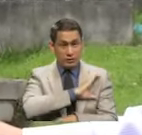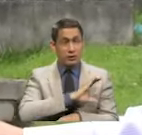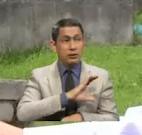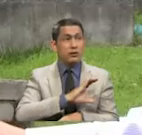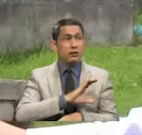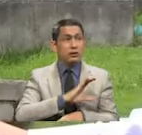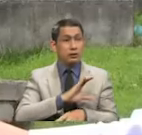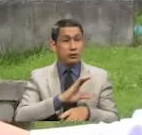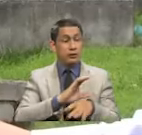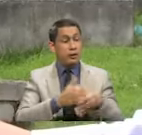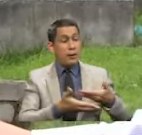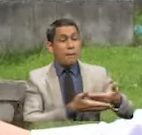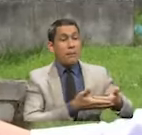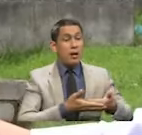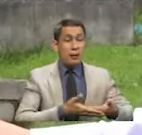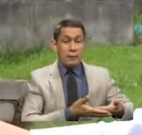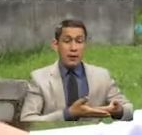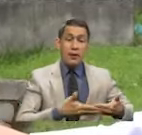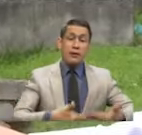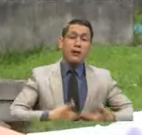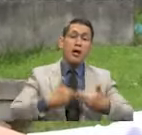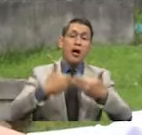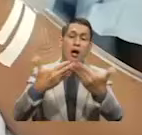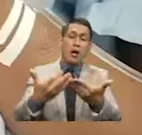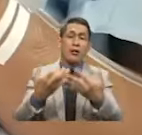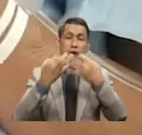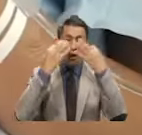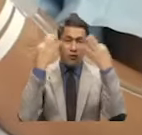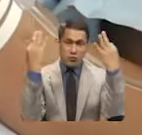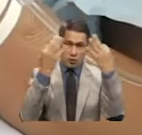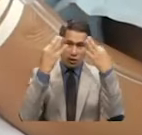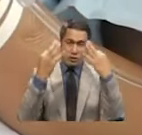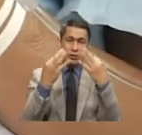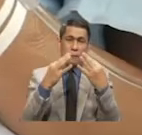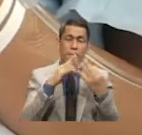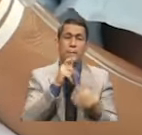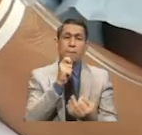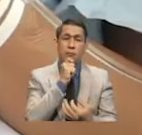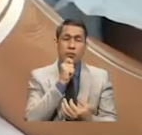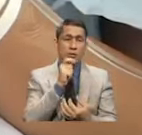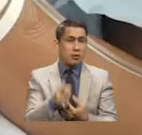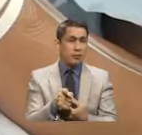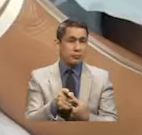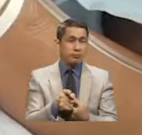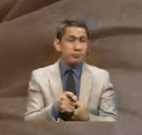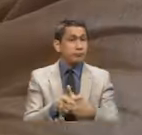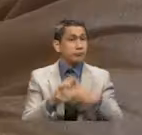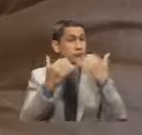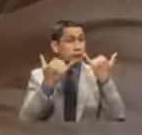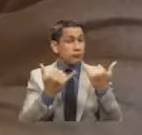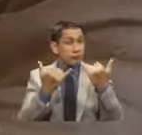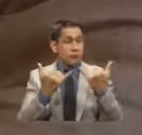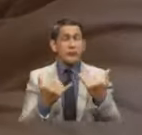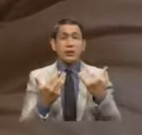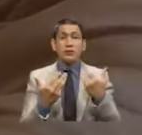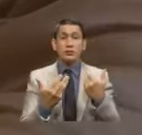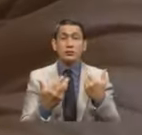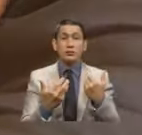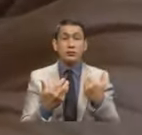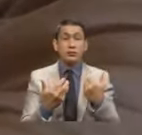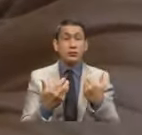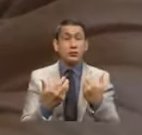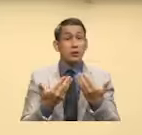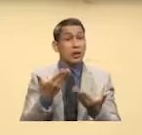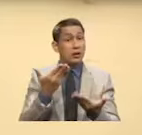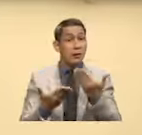casa hogar para la menor, la casa de acogida San Vicente de Paul. Se presume que habrían conocido a la mujer a través de redes sociales e hicieron los contactos para un